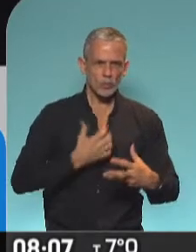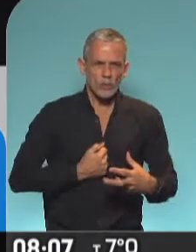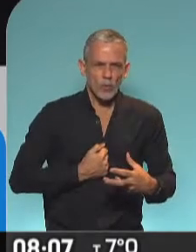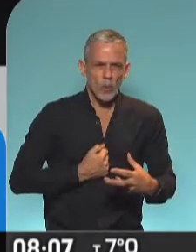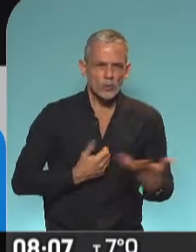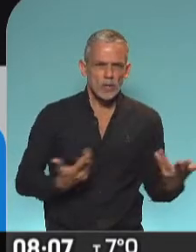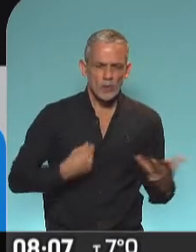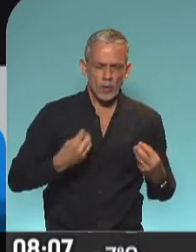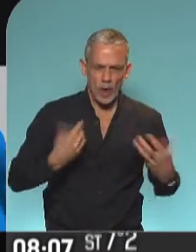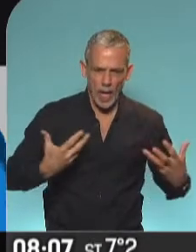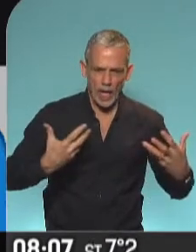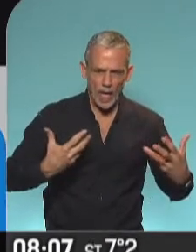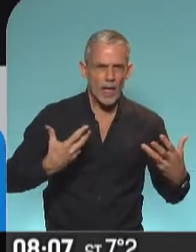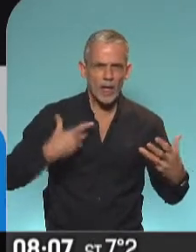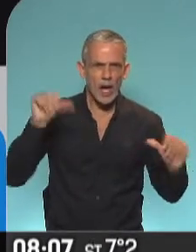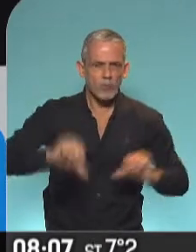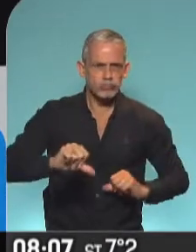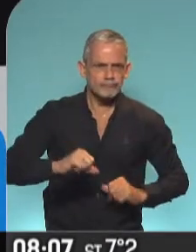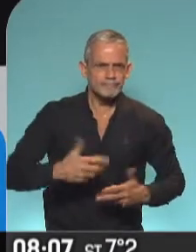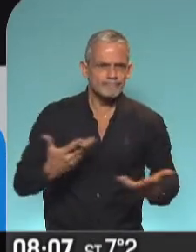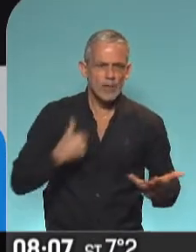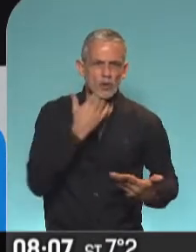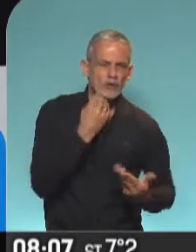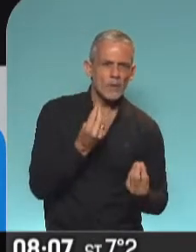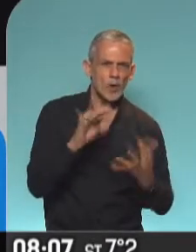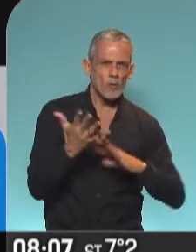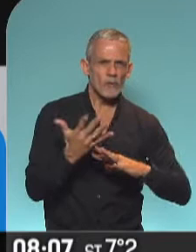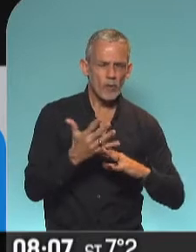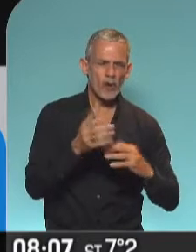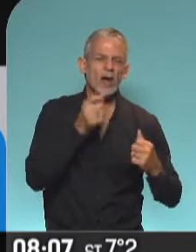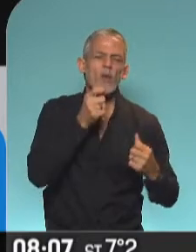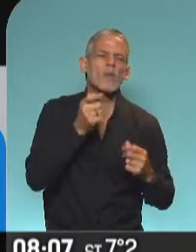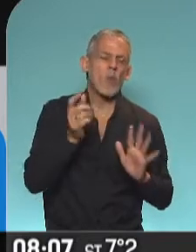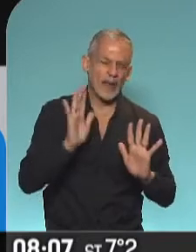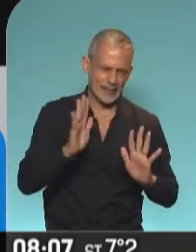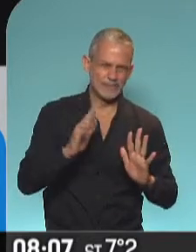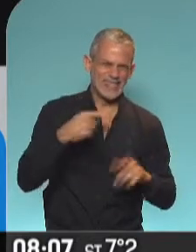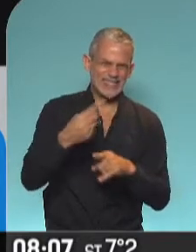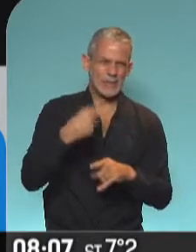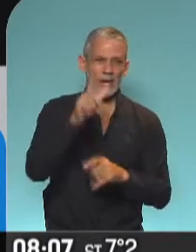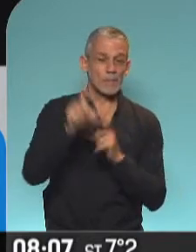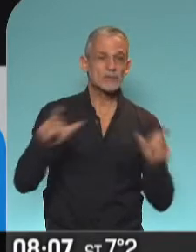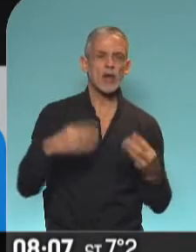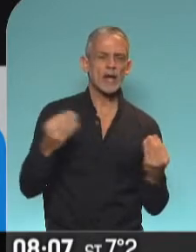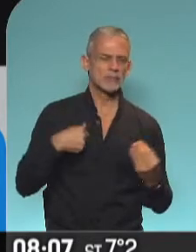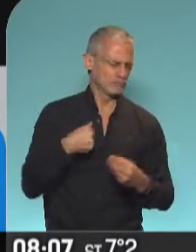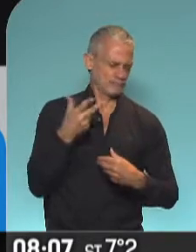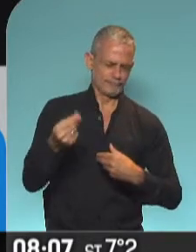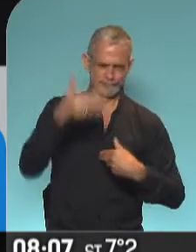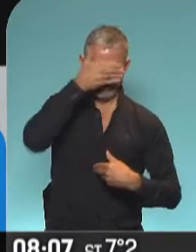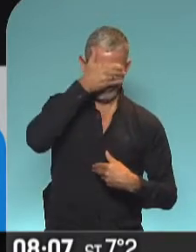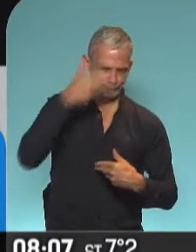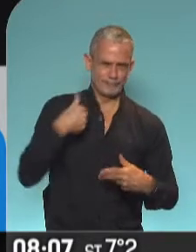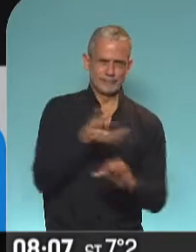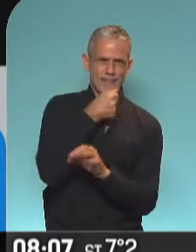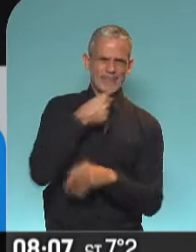que no sabemos cómo actuar. Y hay muchas respuestas, una de las más comunes es negar esa situación, hacer como